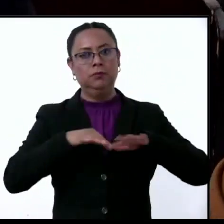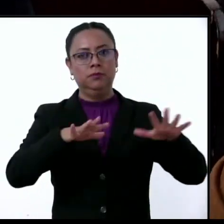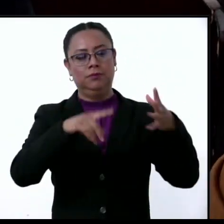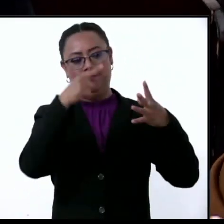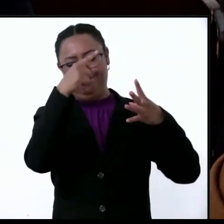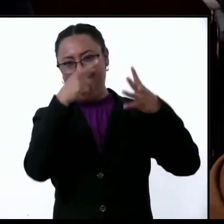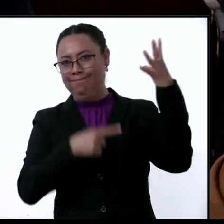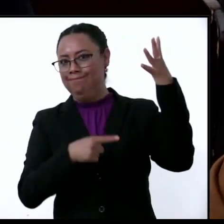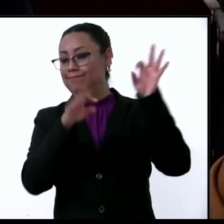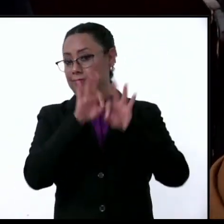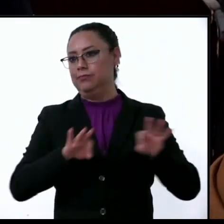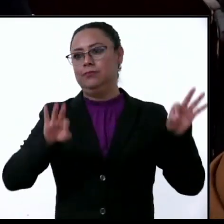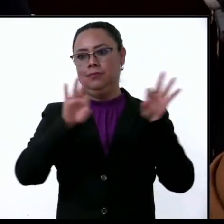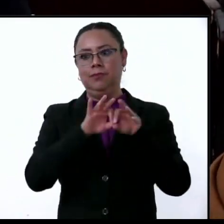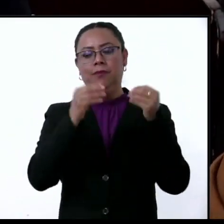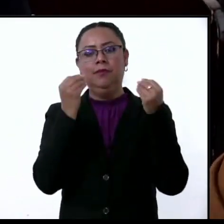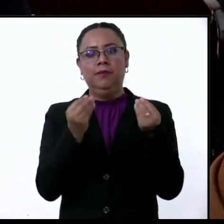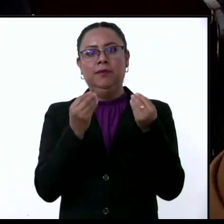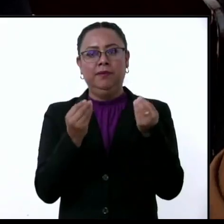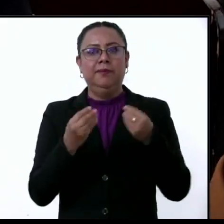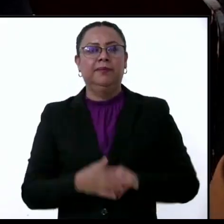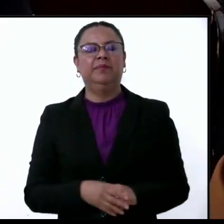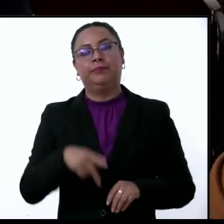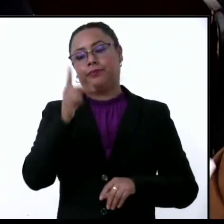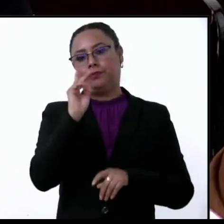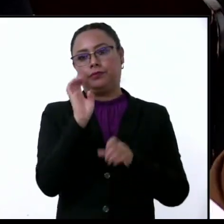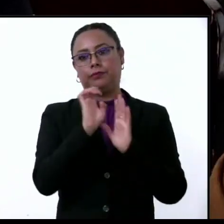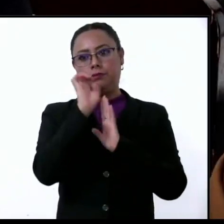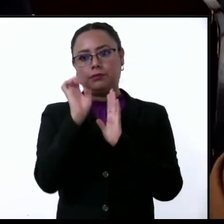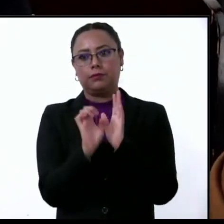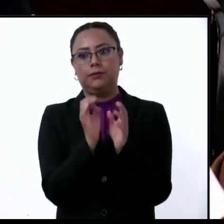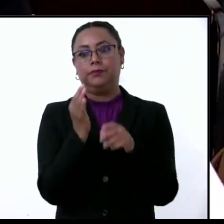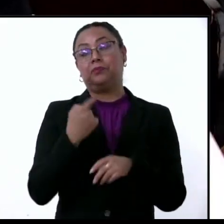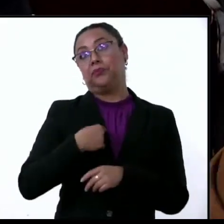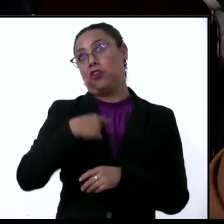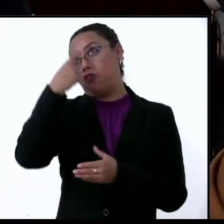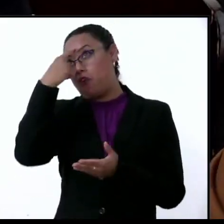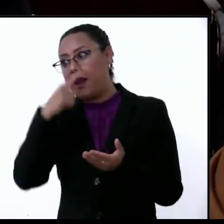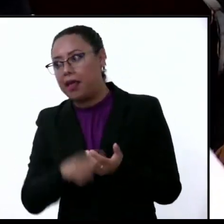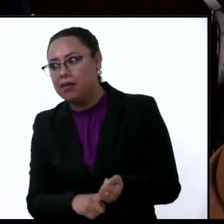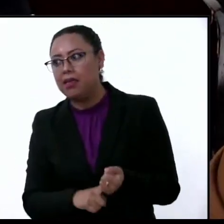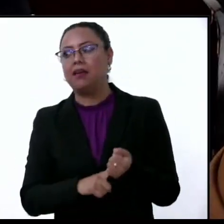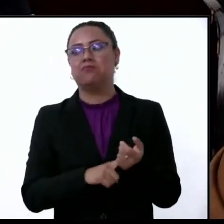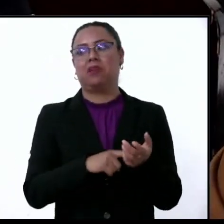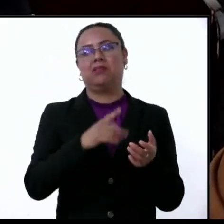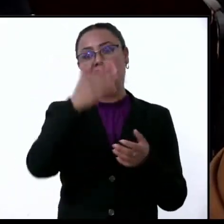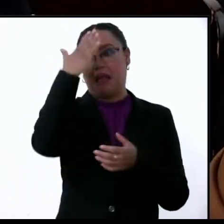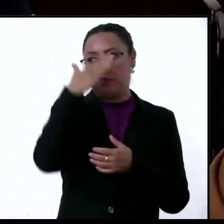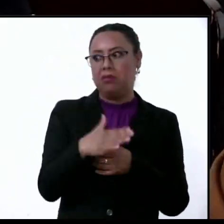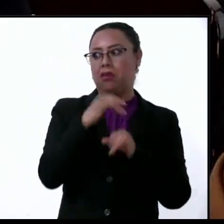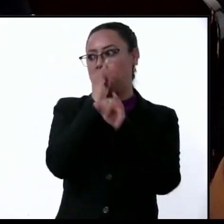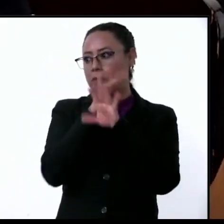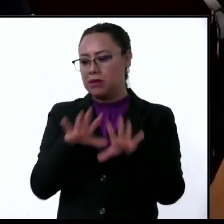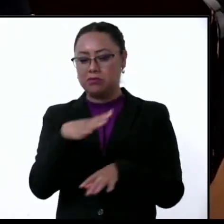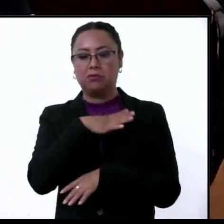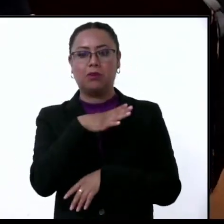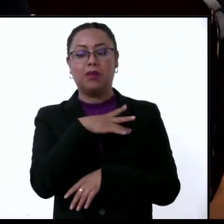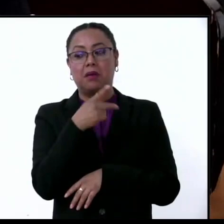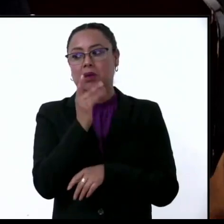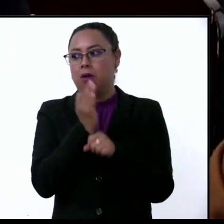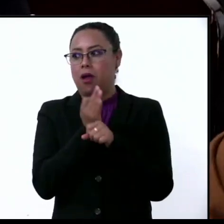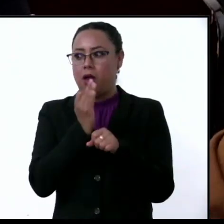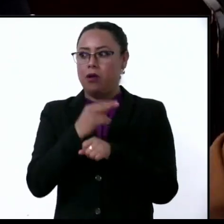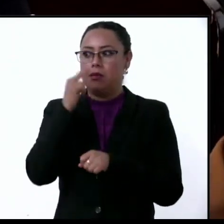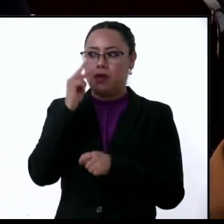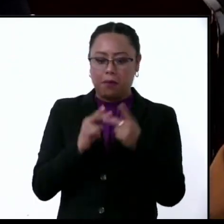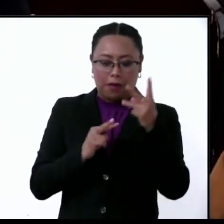importantes. Yo creo estar informada y, sin embargo, ahorita veo muchos programas y muchas cosas más que hay. Entonces,